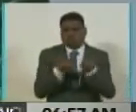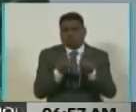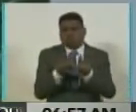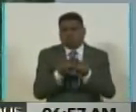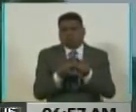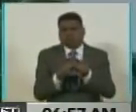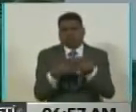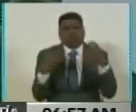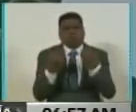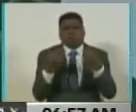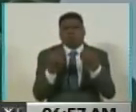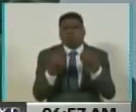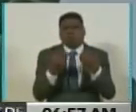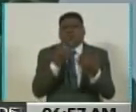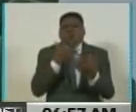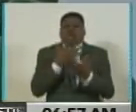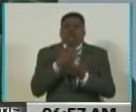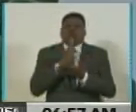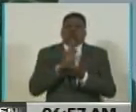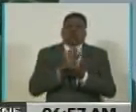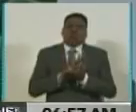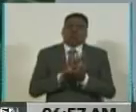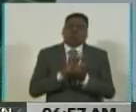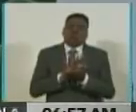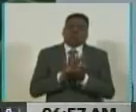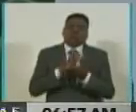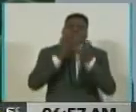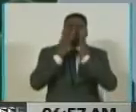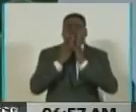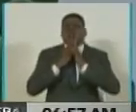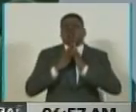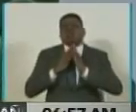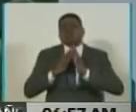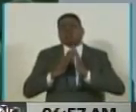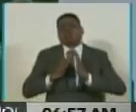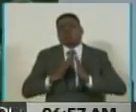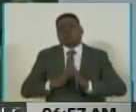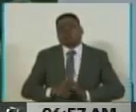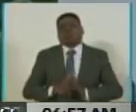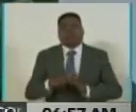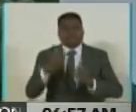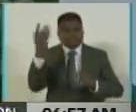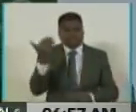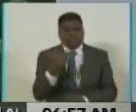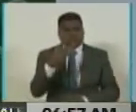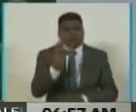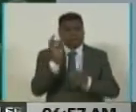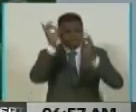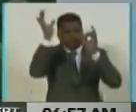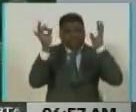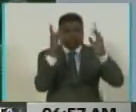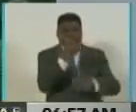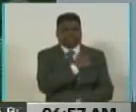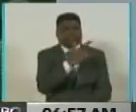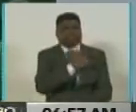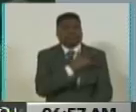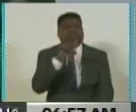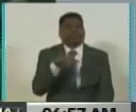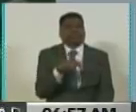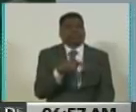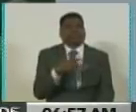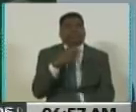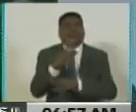las predicciones que se hicieron en el 2001, 2, 3, 4, vienen expertos de Harvard, hicieron unas predicciones apocalípticas que aquí estamos a punto de entrar en